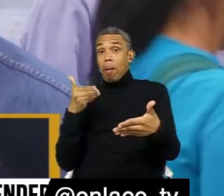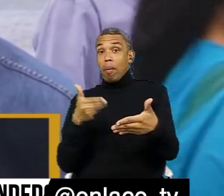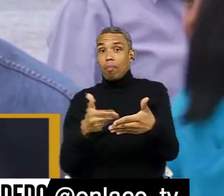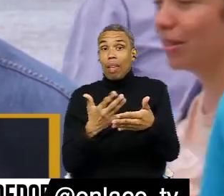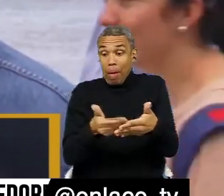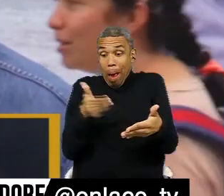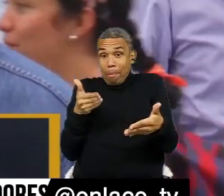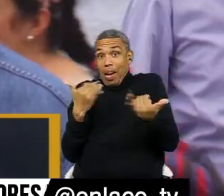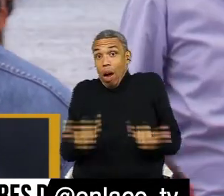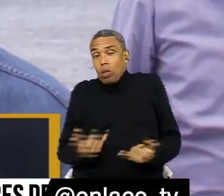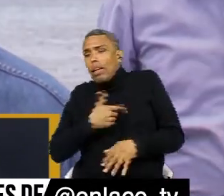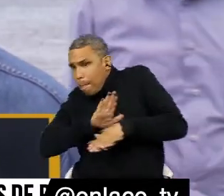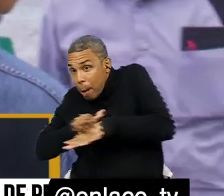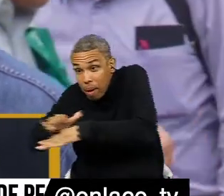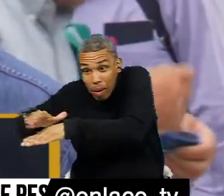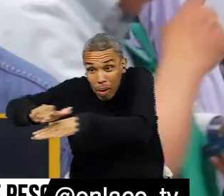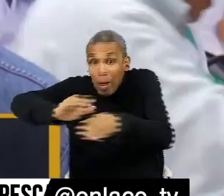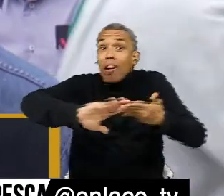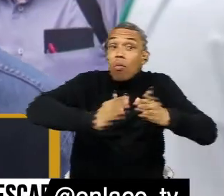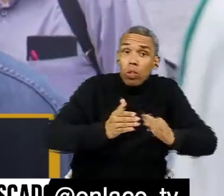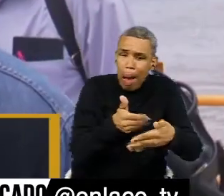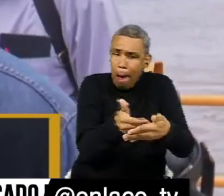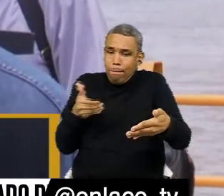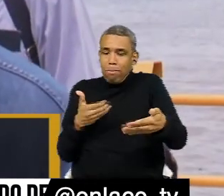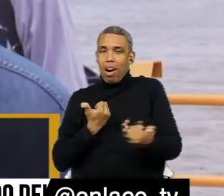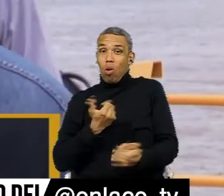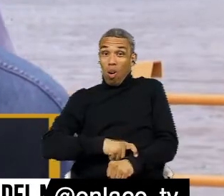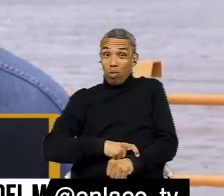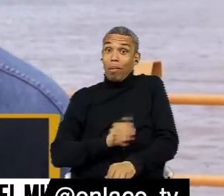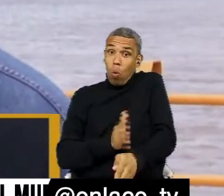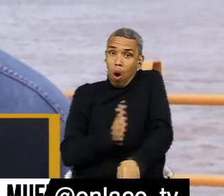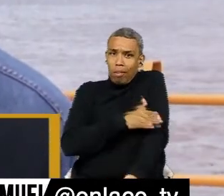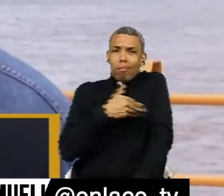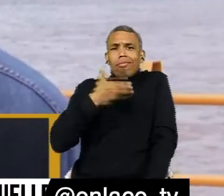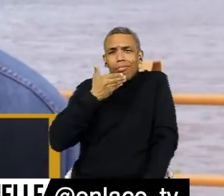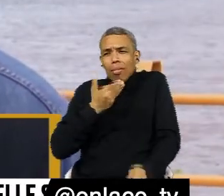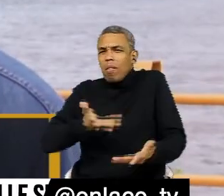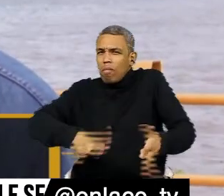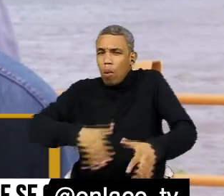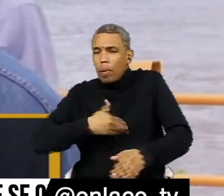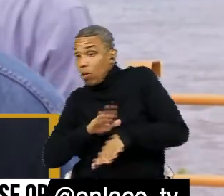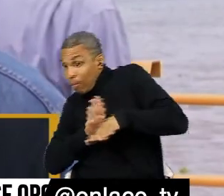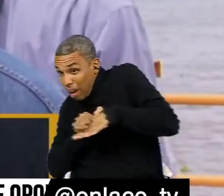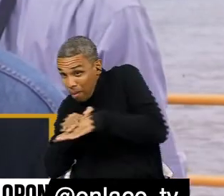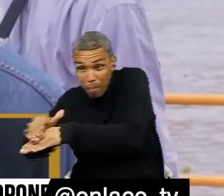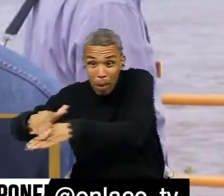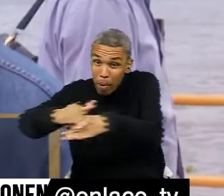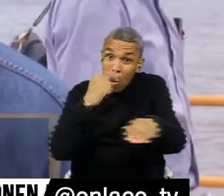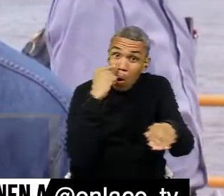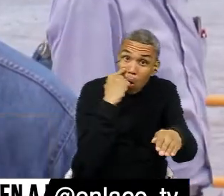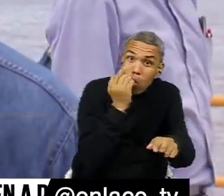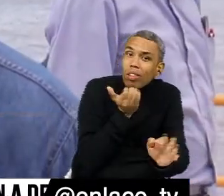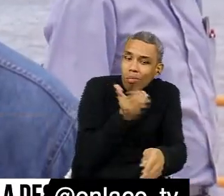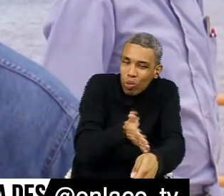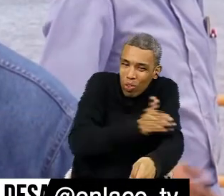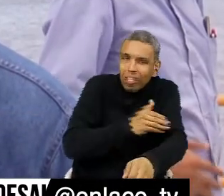vamos alertando a la comunidad. O sea, tenemos tiempo de evacuar comunidad por lo menos de una hora antes de que suceda la